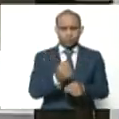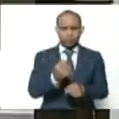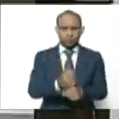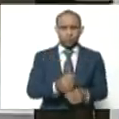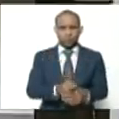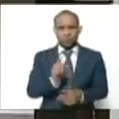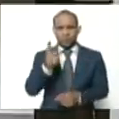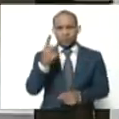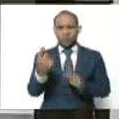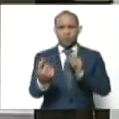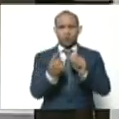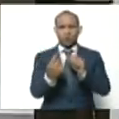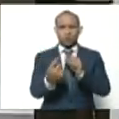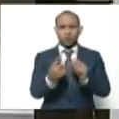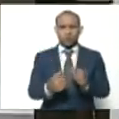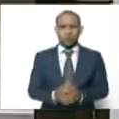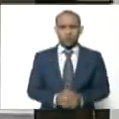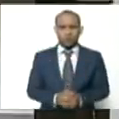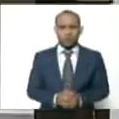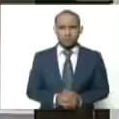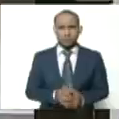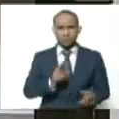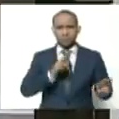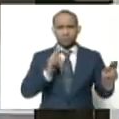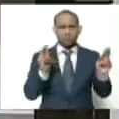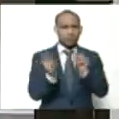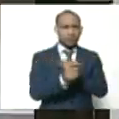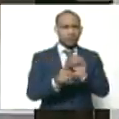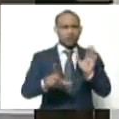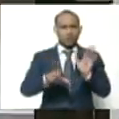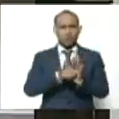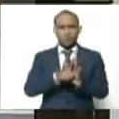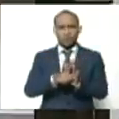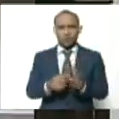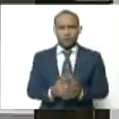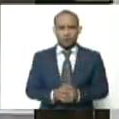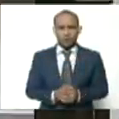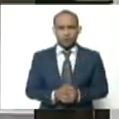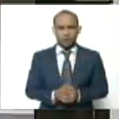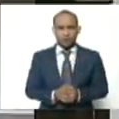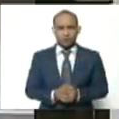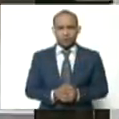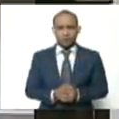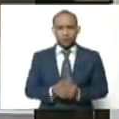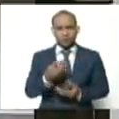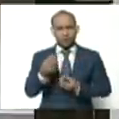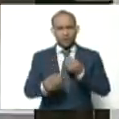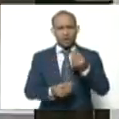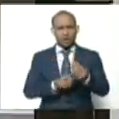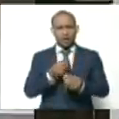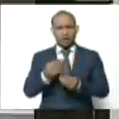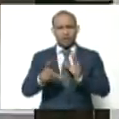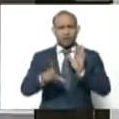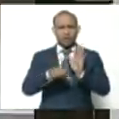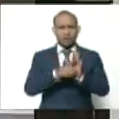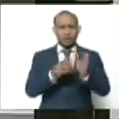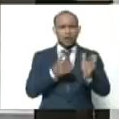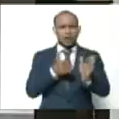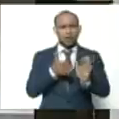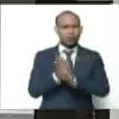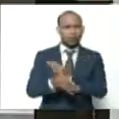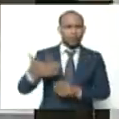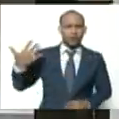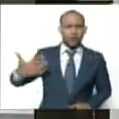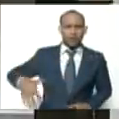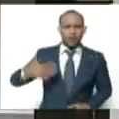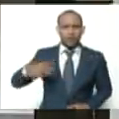primera discusión la reforma, la actualización de la ley orgánica sobre el derecho